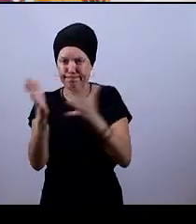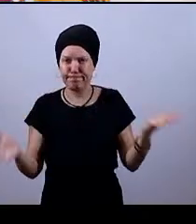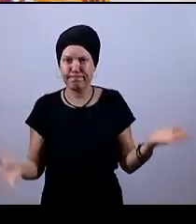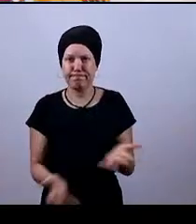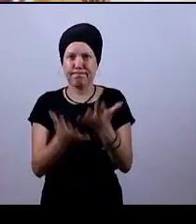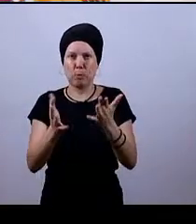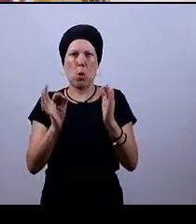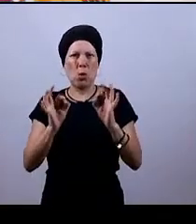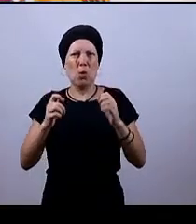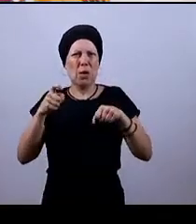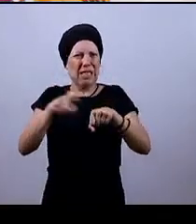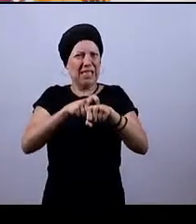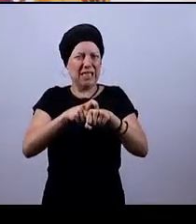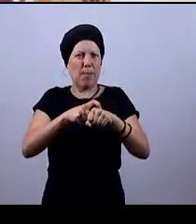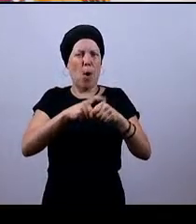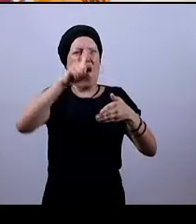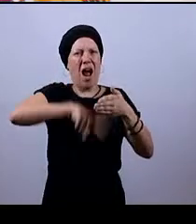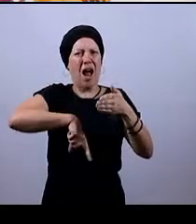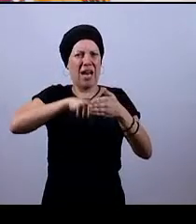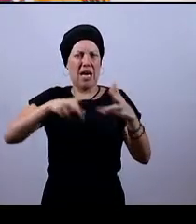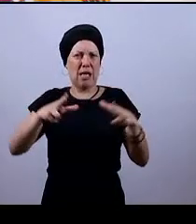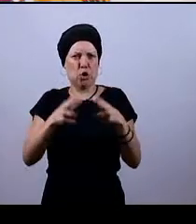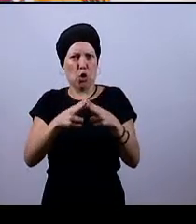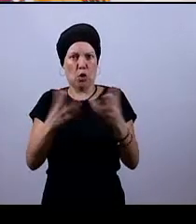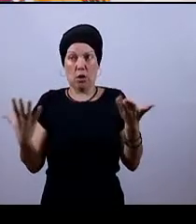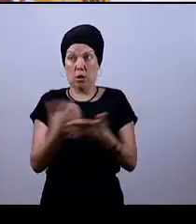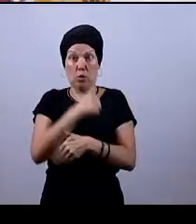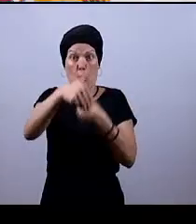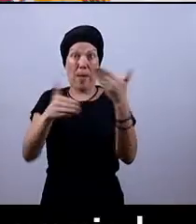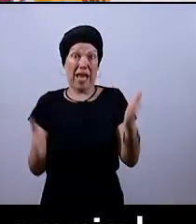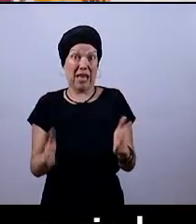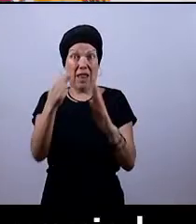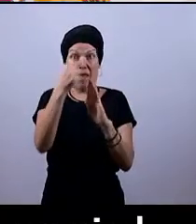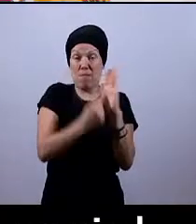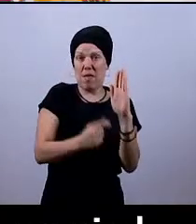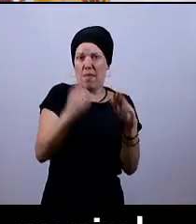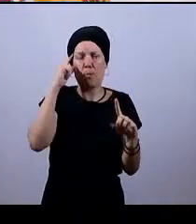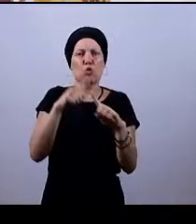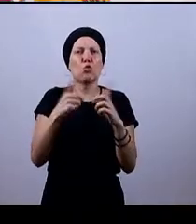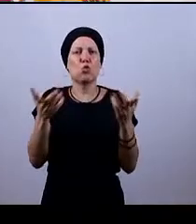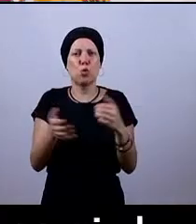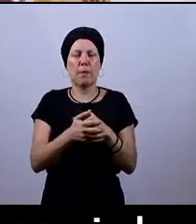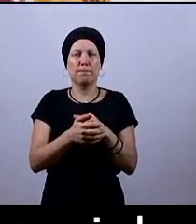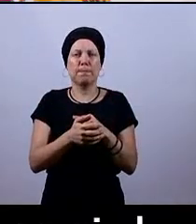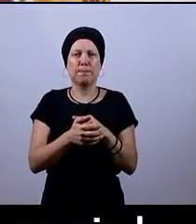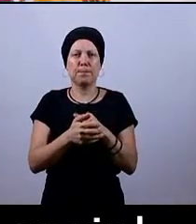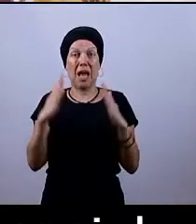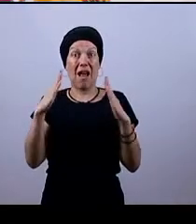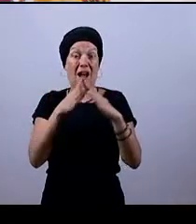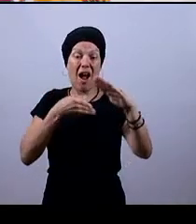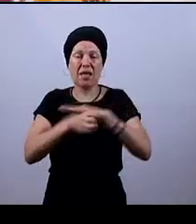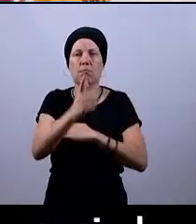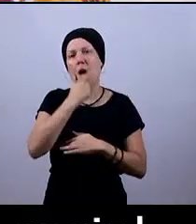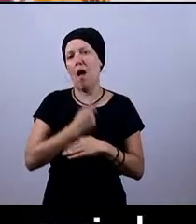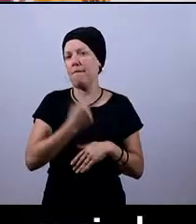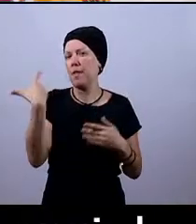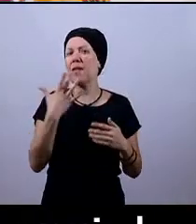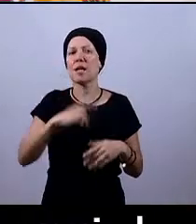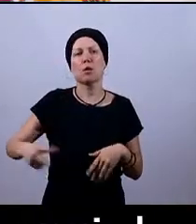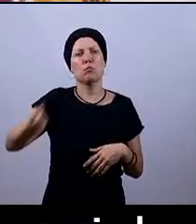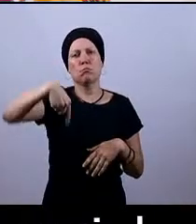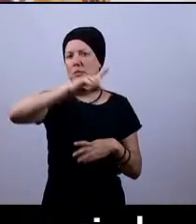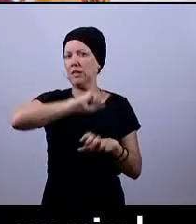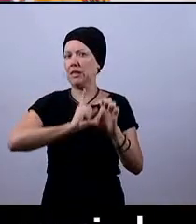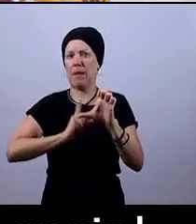alquiler social, dentro de todo ese paquete de medidas para facilitar el acceso a la vivienda a todos los